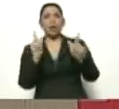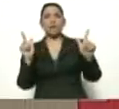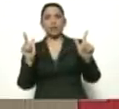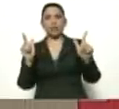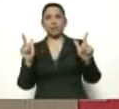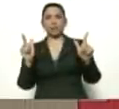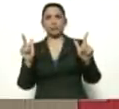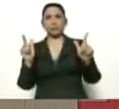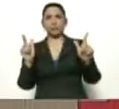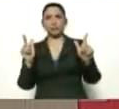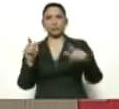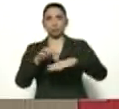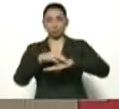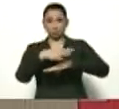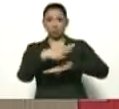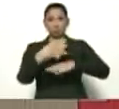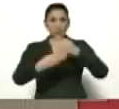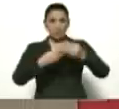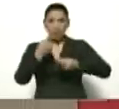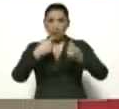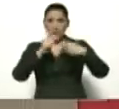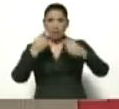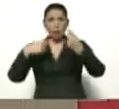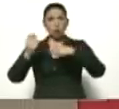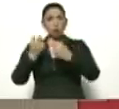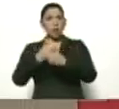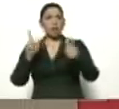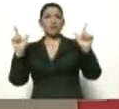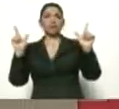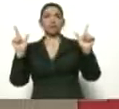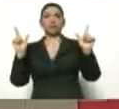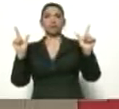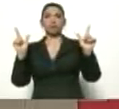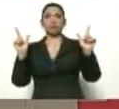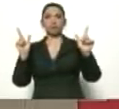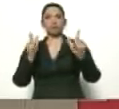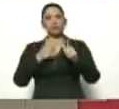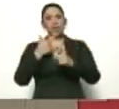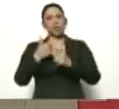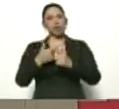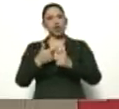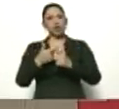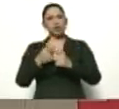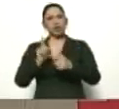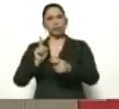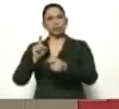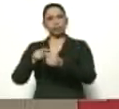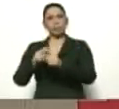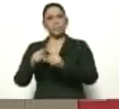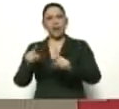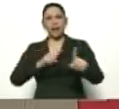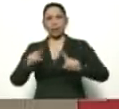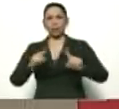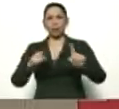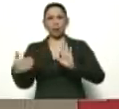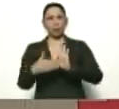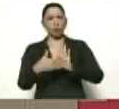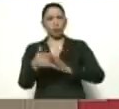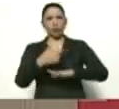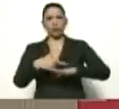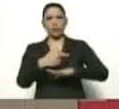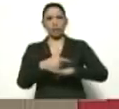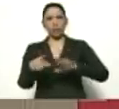de dejarles que hagan su negocio libremente entonces los reclutan para actuar contra el gobierno